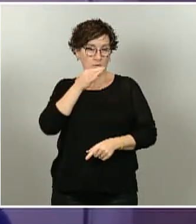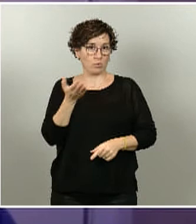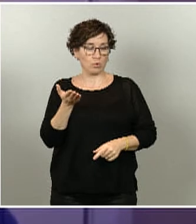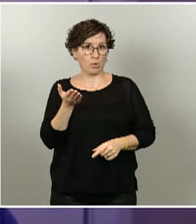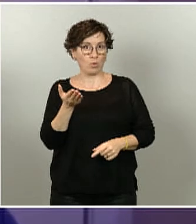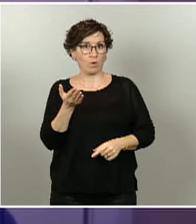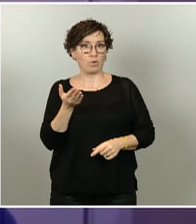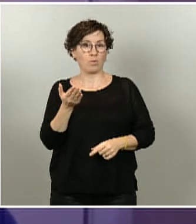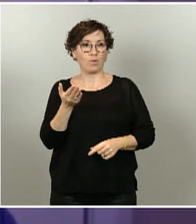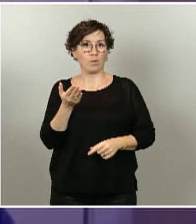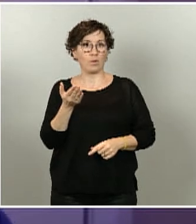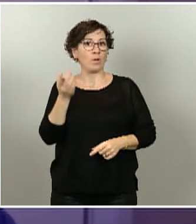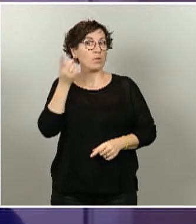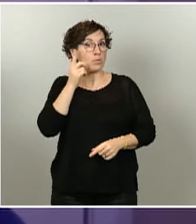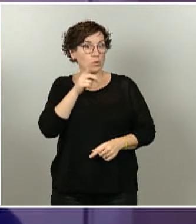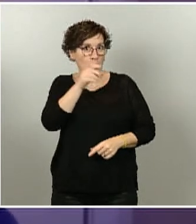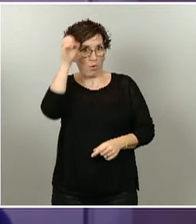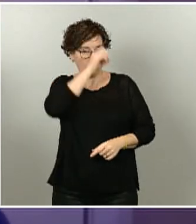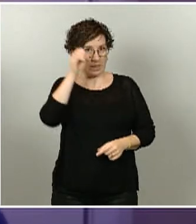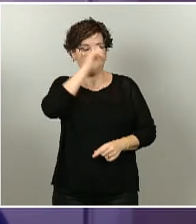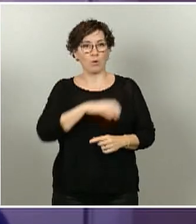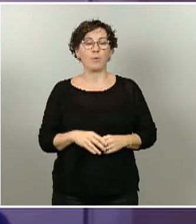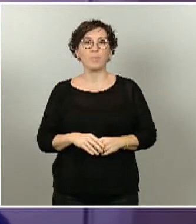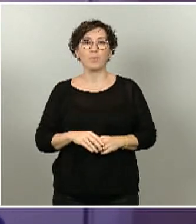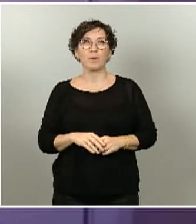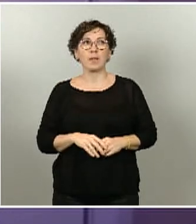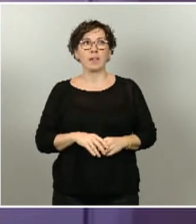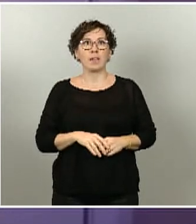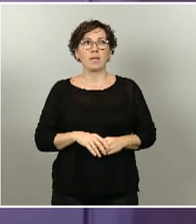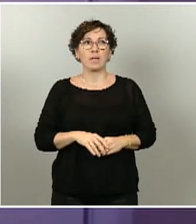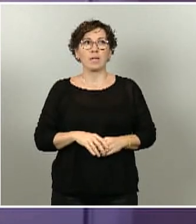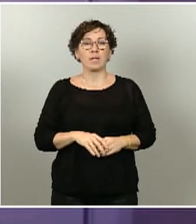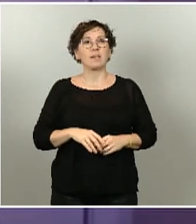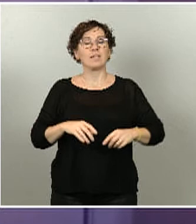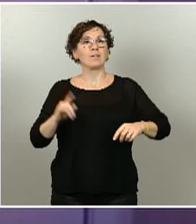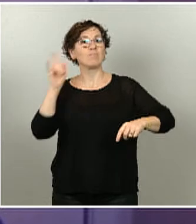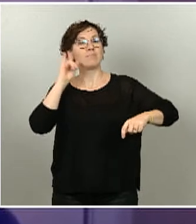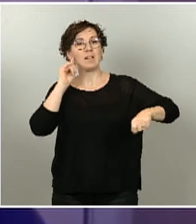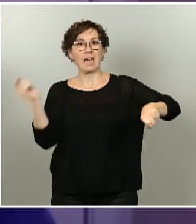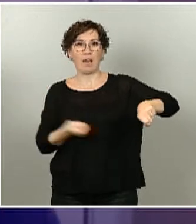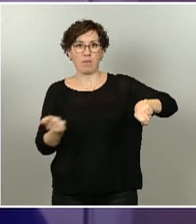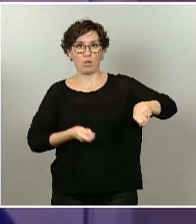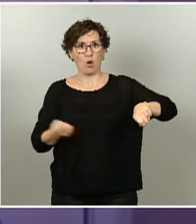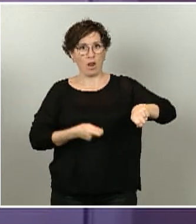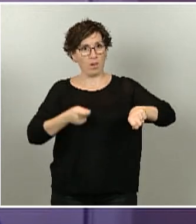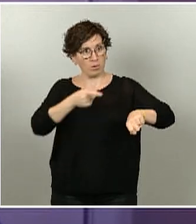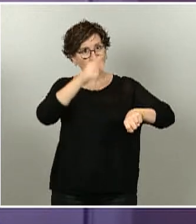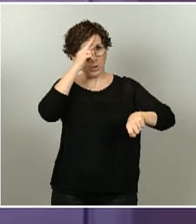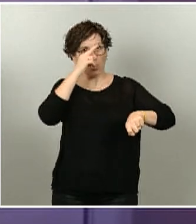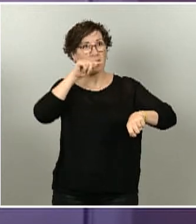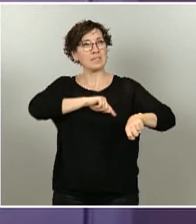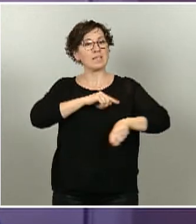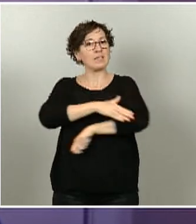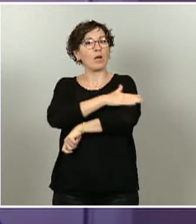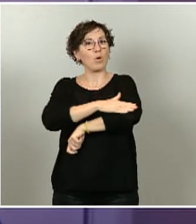entiendo. No sé la opinión que tiene. Y también si preocupa las caceroladas, si siente el Gobierno que está empezando a perder un poco el apoyo de la